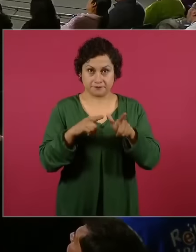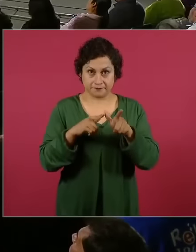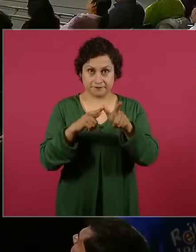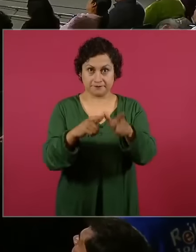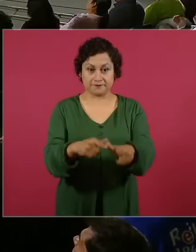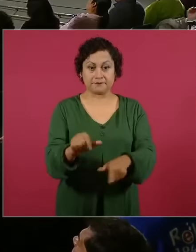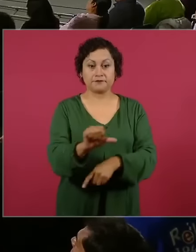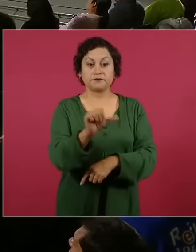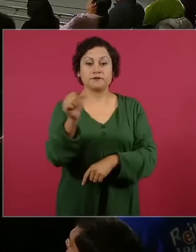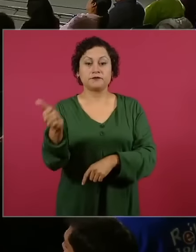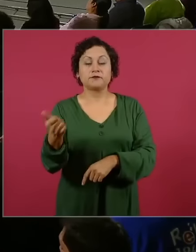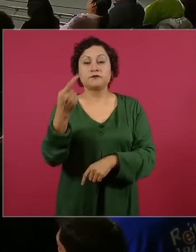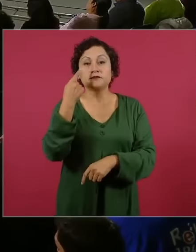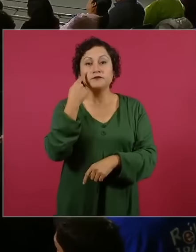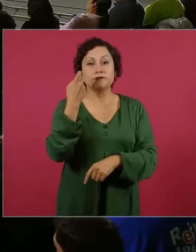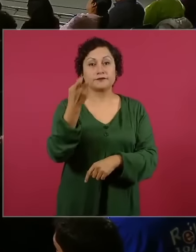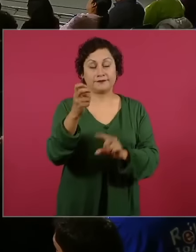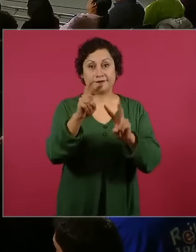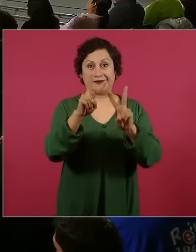Esa es la inflación,